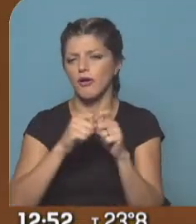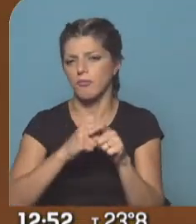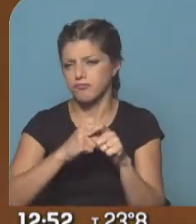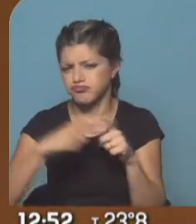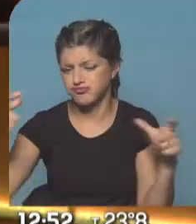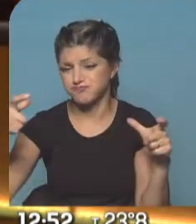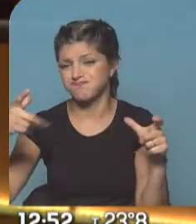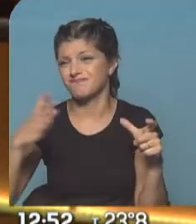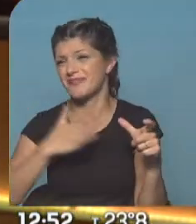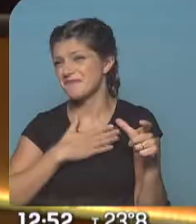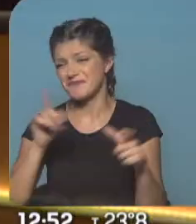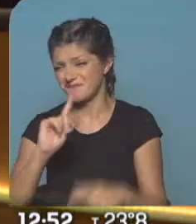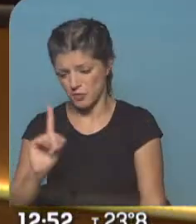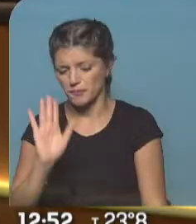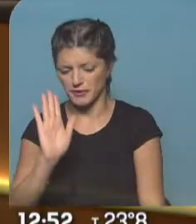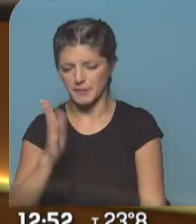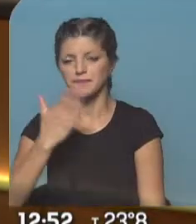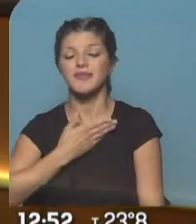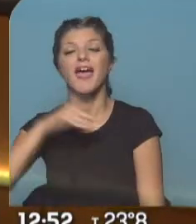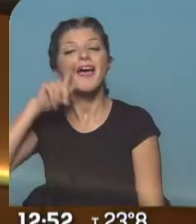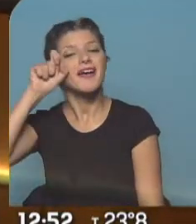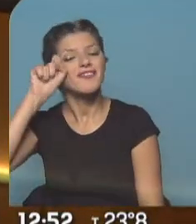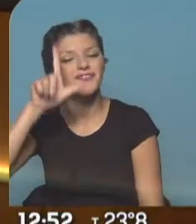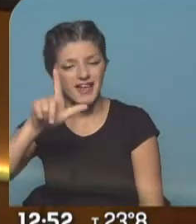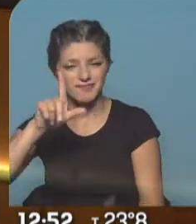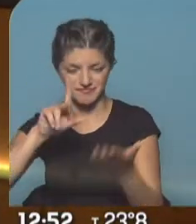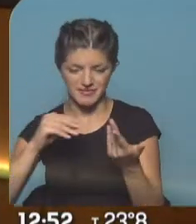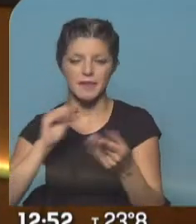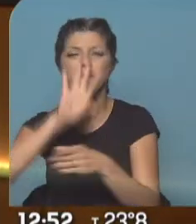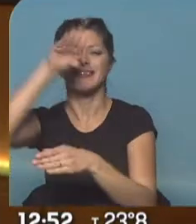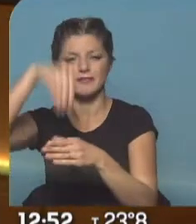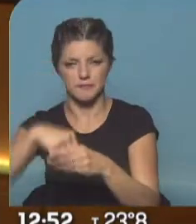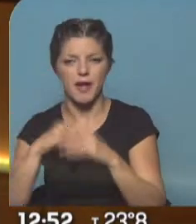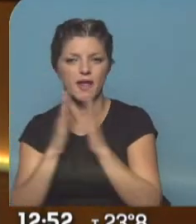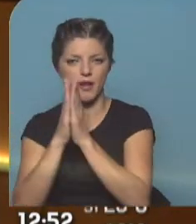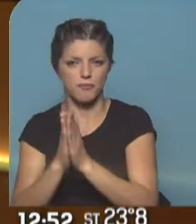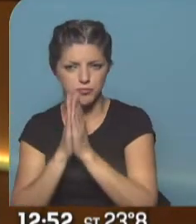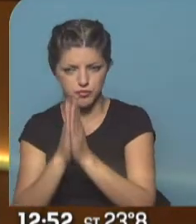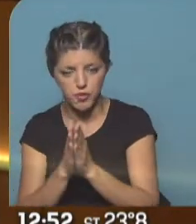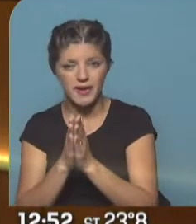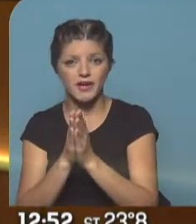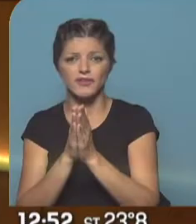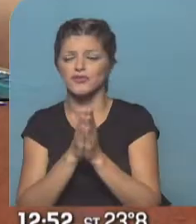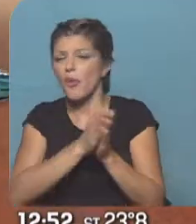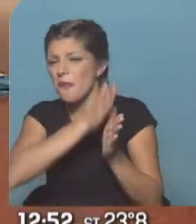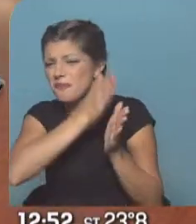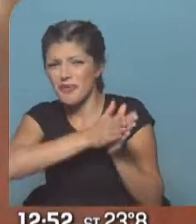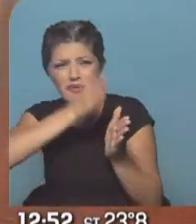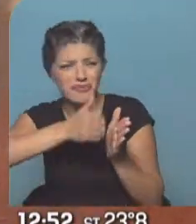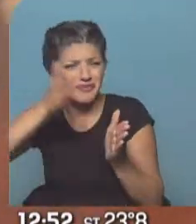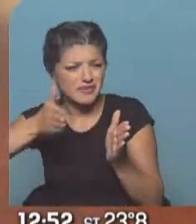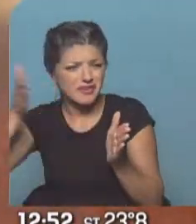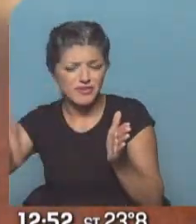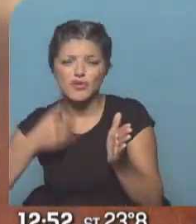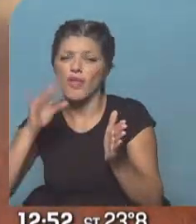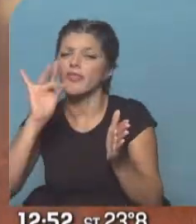Porque ser fiel, participar del culto, transformar su religión, son procesos muy complejos, muy difíciles,